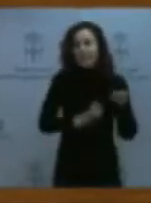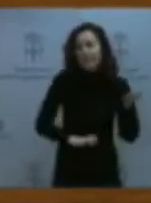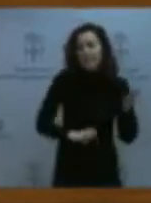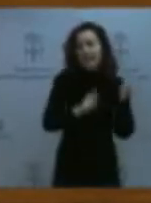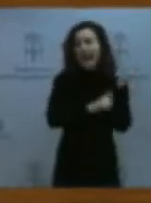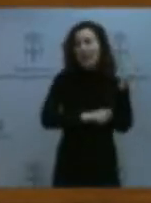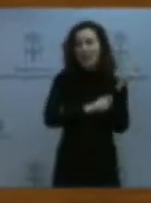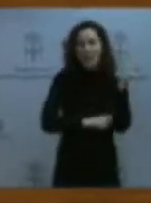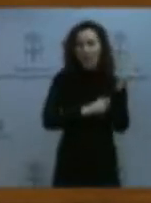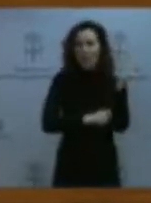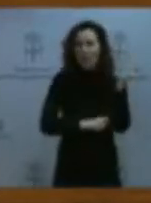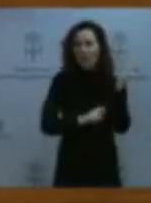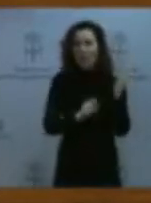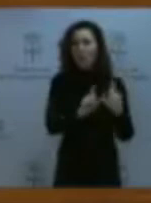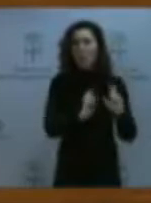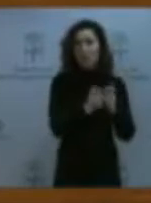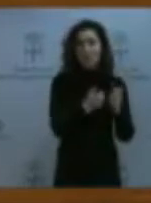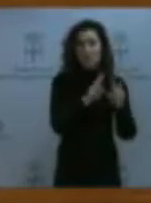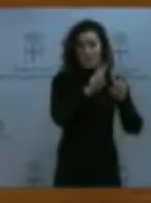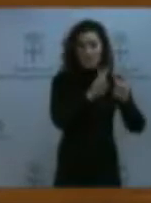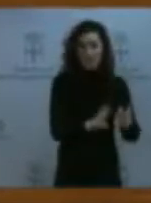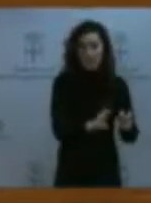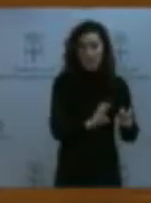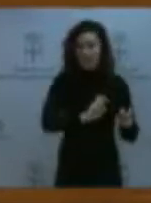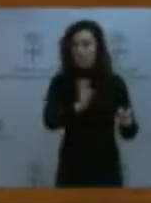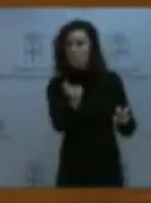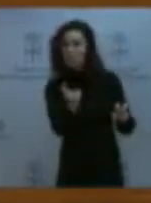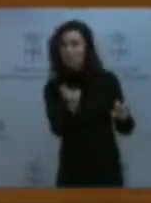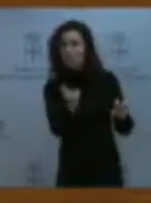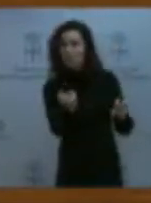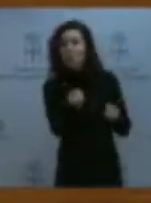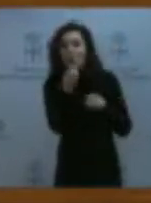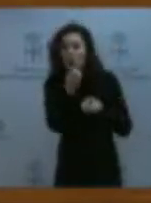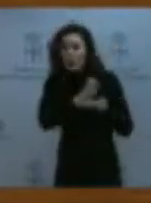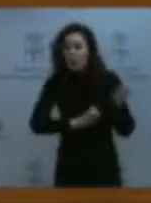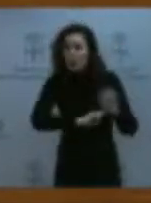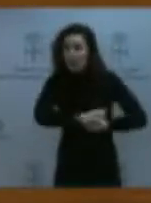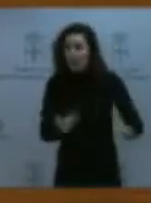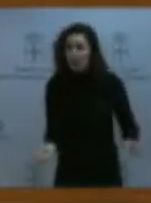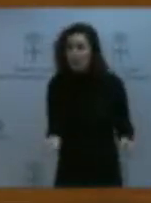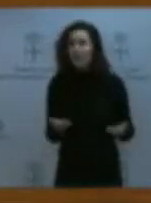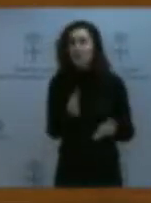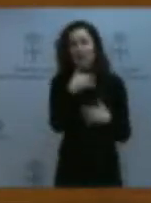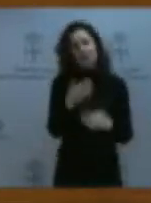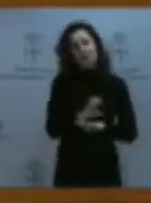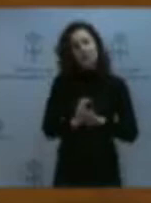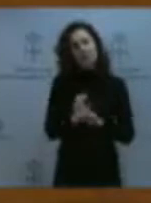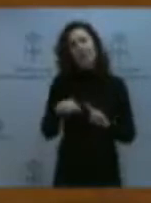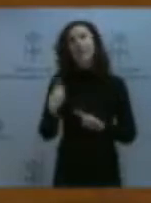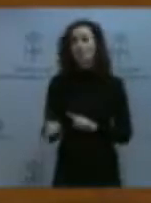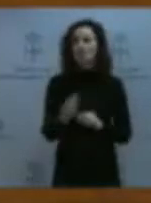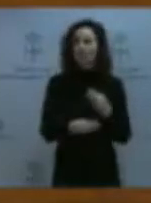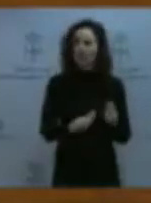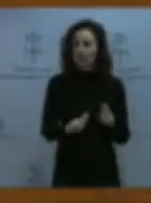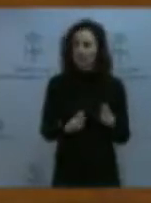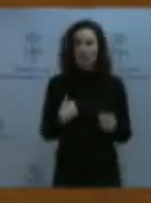ni de ningún otro tipo. Lo que alega la Consejería a día de hoy es que lo van a hacer a posteriori. La pregunta de nuestro grupo parlamentario es